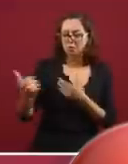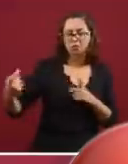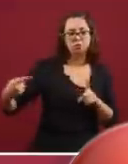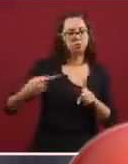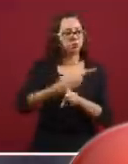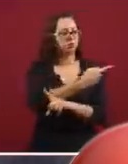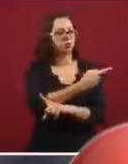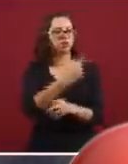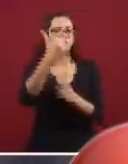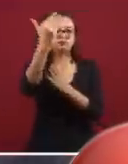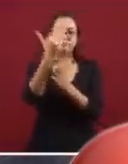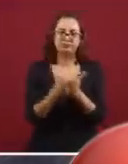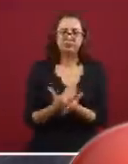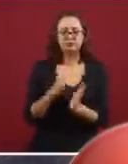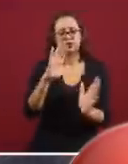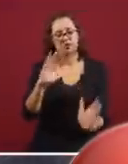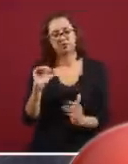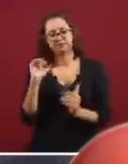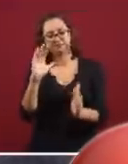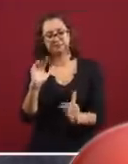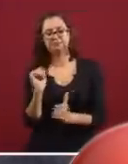y que va a mejorar la recaudación,